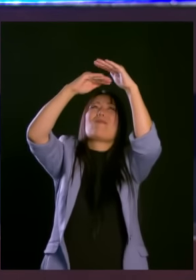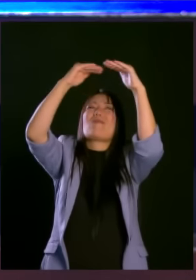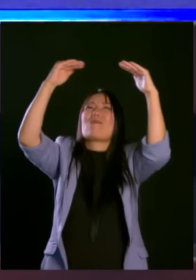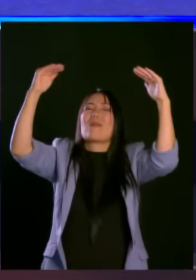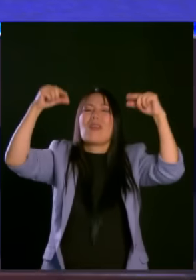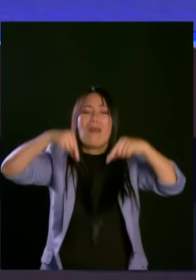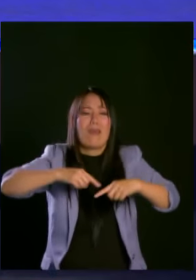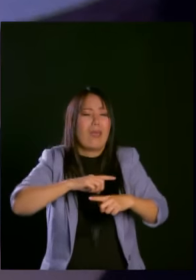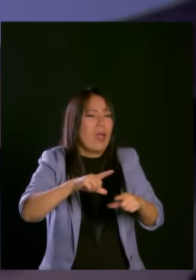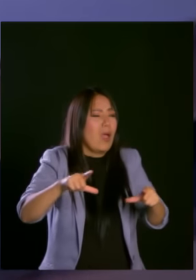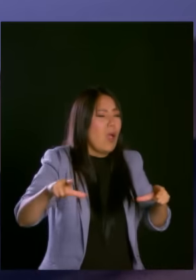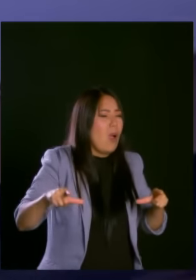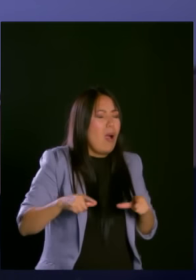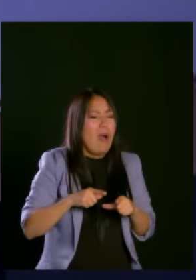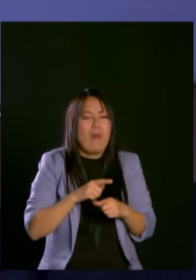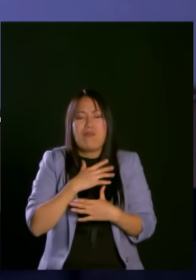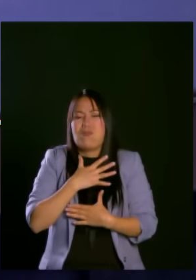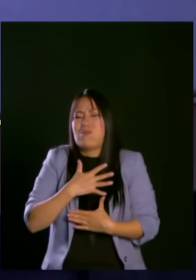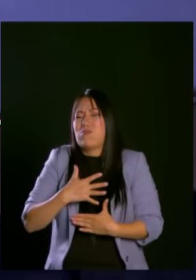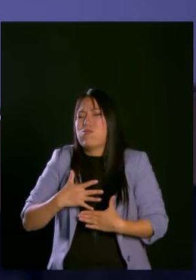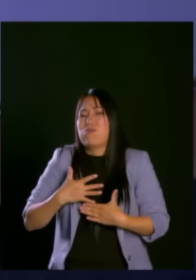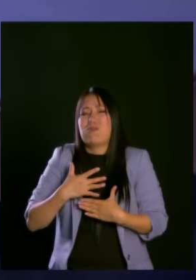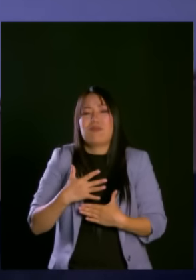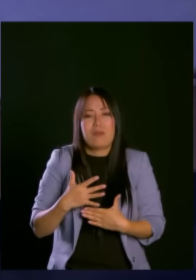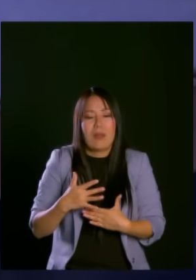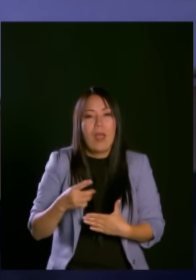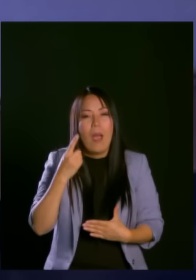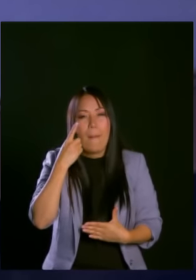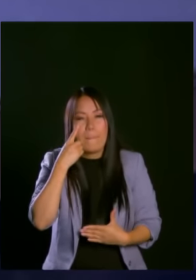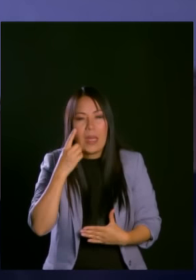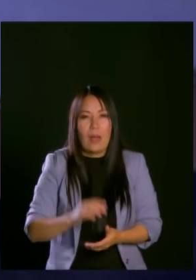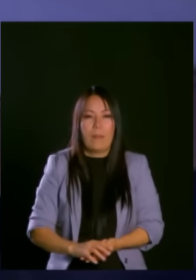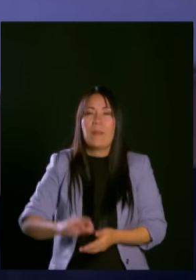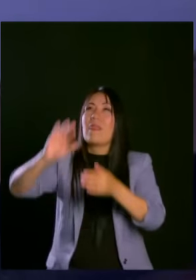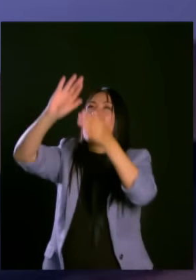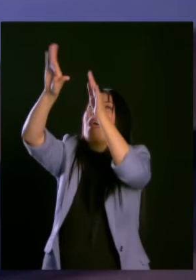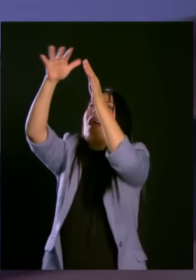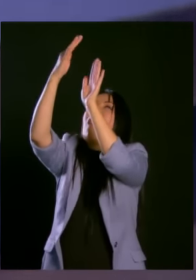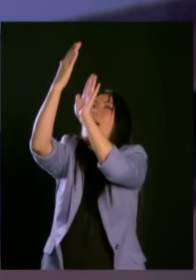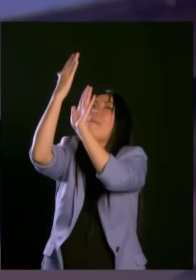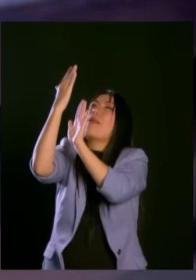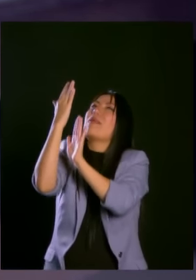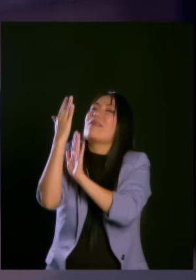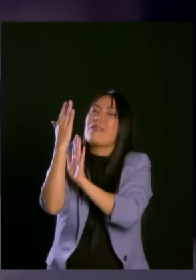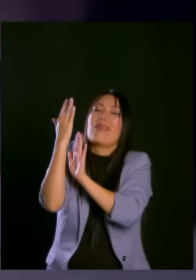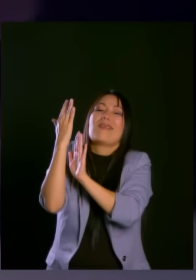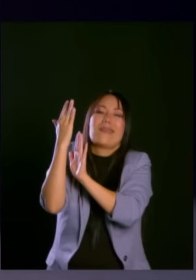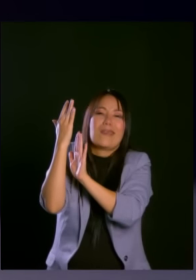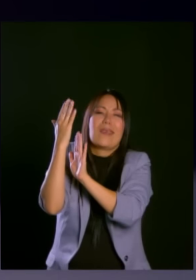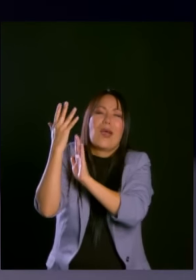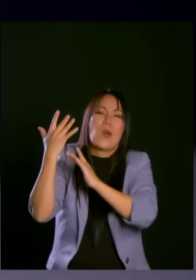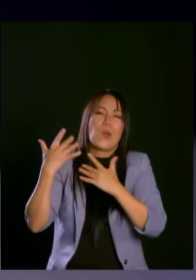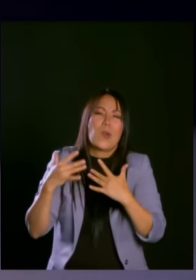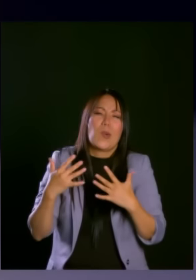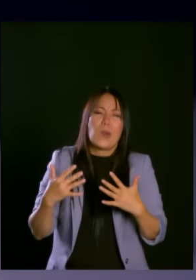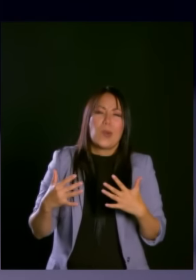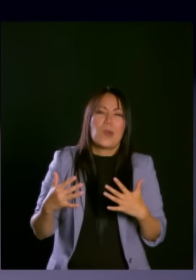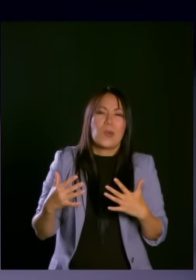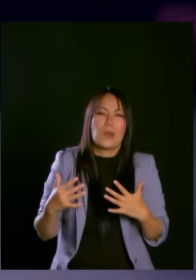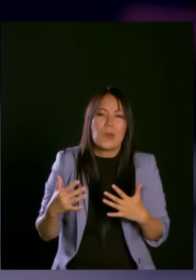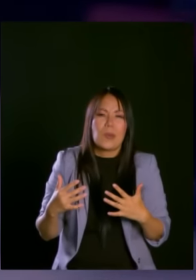La cosa es que la presencia de Dios no debe ser un concepto en nosotros. Y si alguien me ayuda, por favor, a ministrar, no debe ser solo un